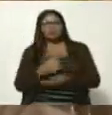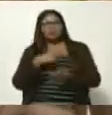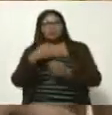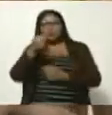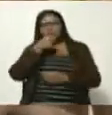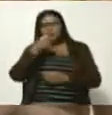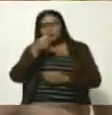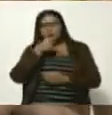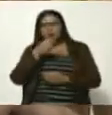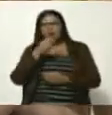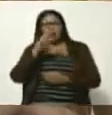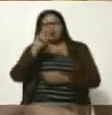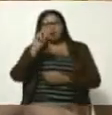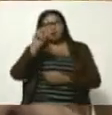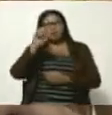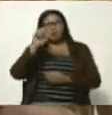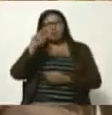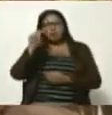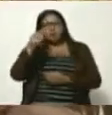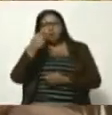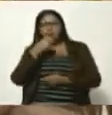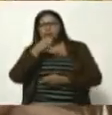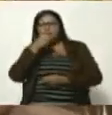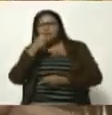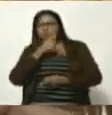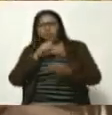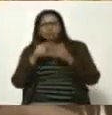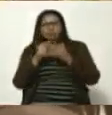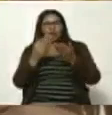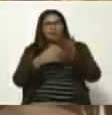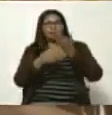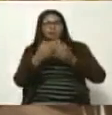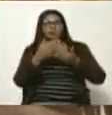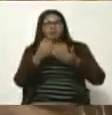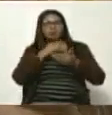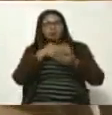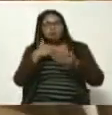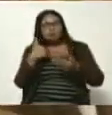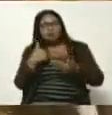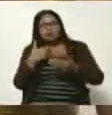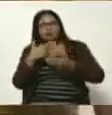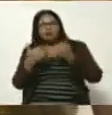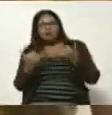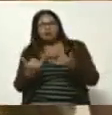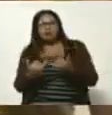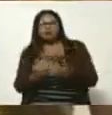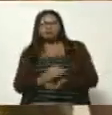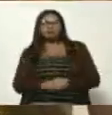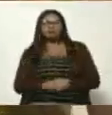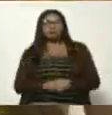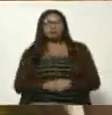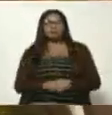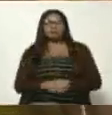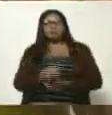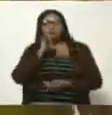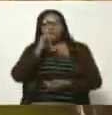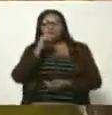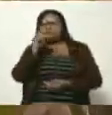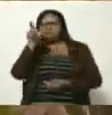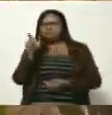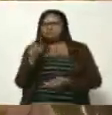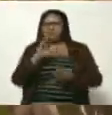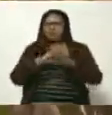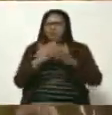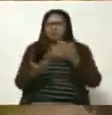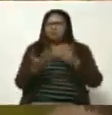entrevistar a Rodrigo Ramírez. Es una entrevista que hicimos un poco antes, pero yo quisiera, María Gabriela, que nos ilustraras un poco de quién es Rodrigo Ramírez y por